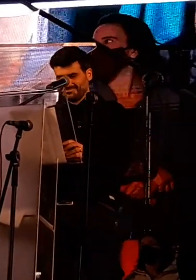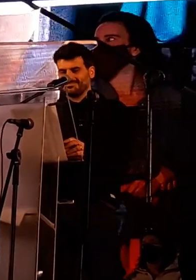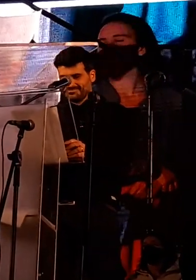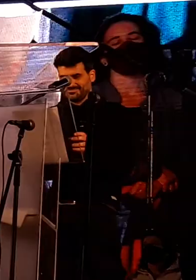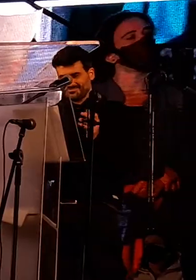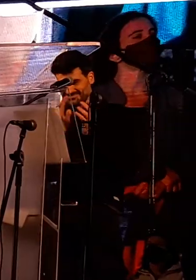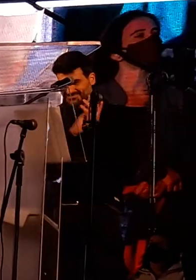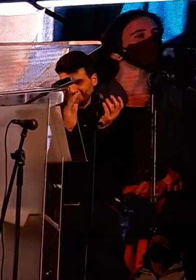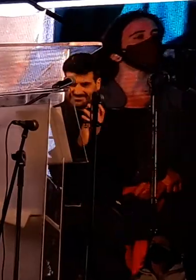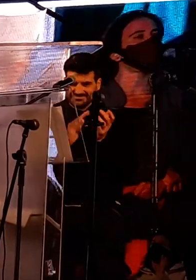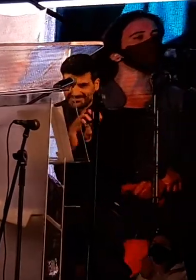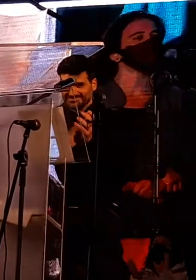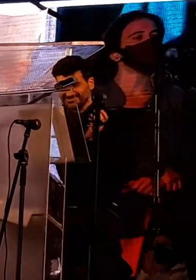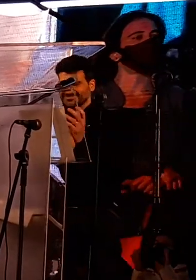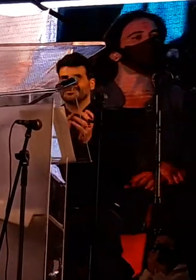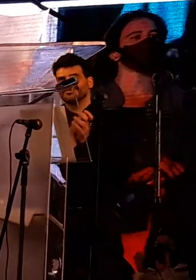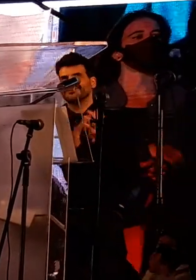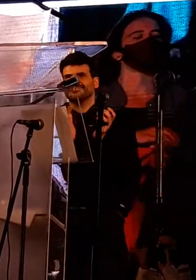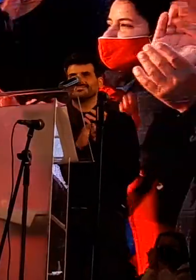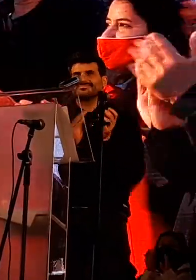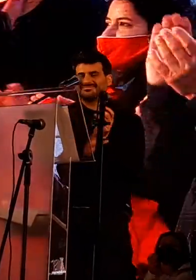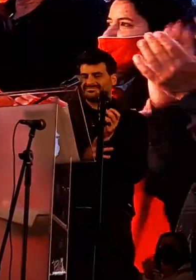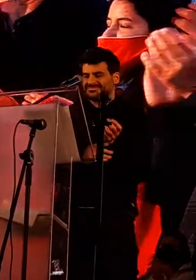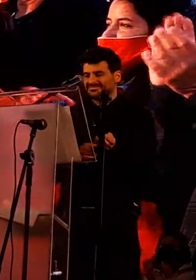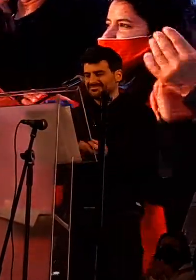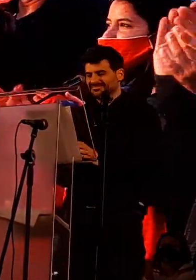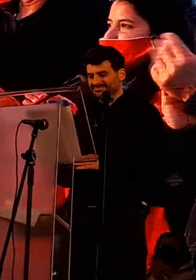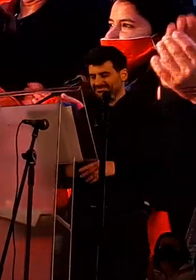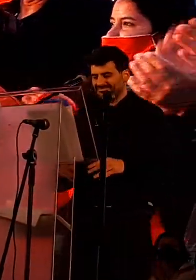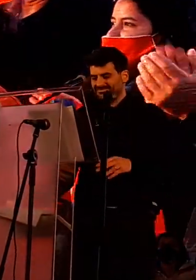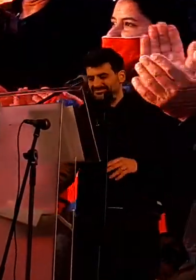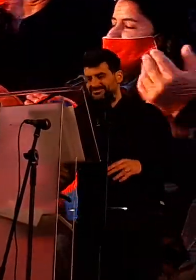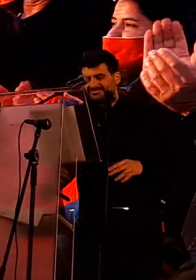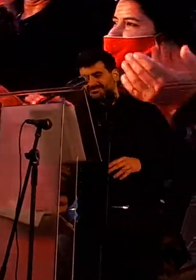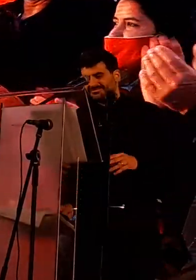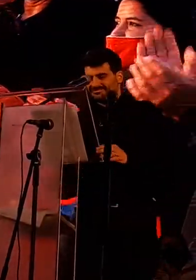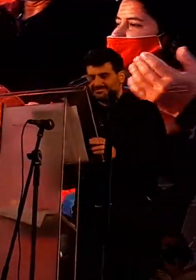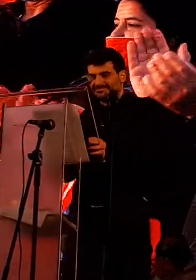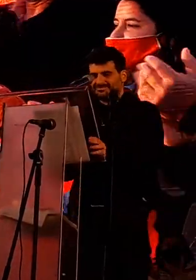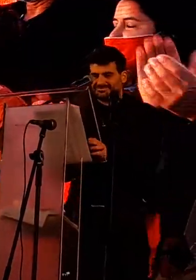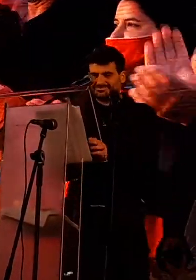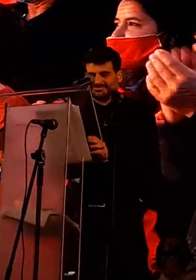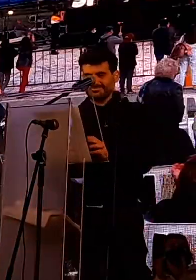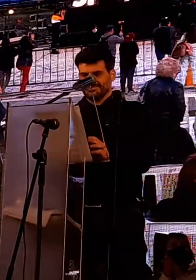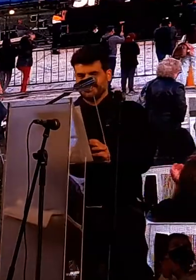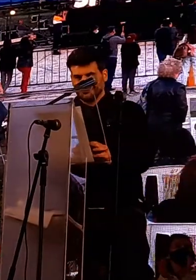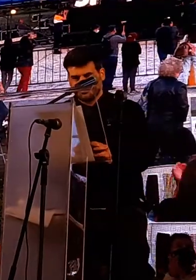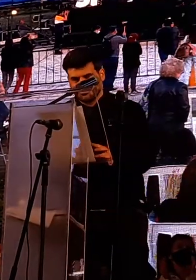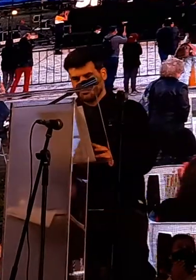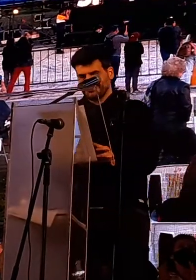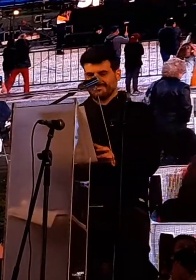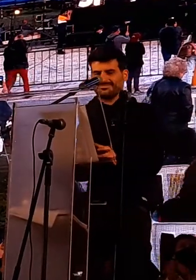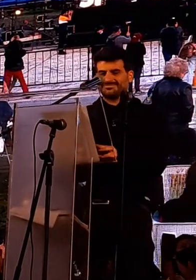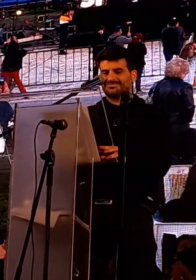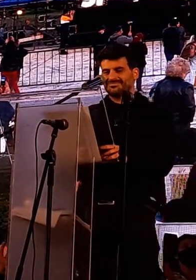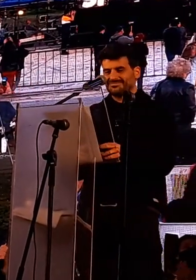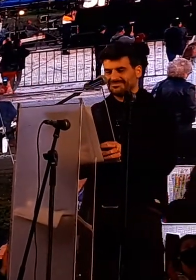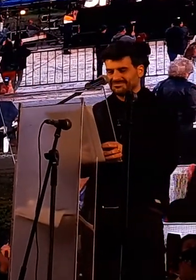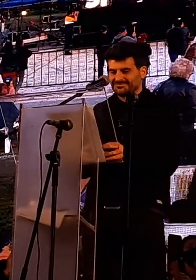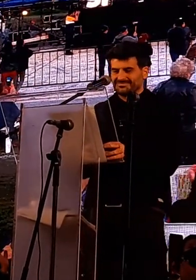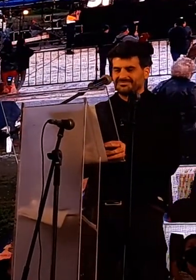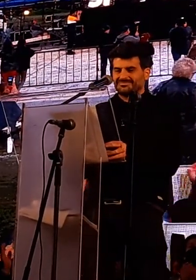671.544 firmas válidas necesarias para que se convoque oficialmente el referéndum. Uruguayas y